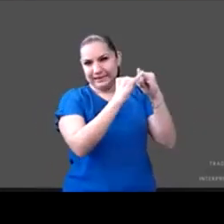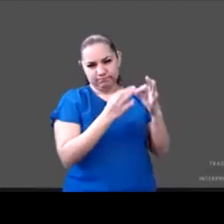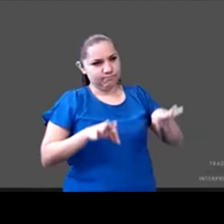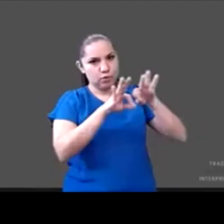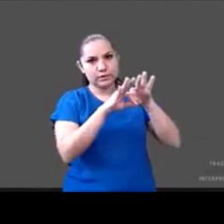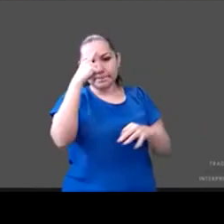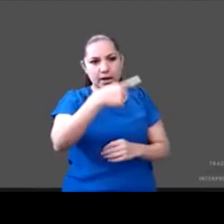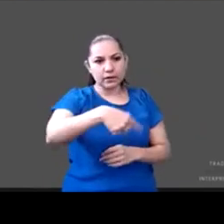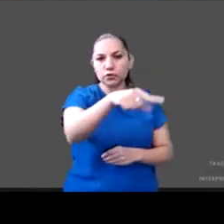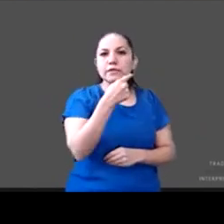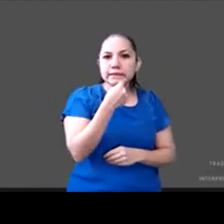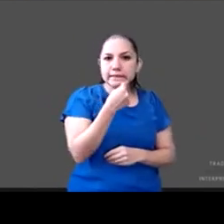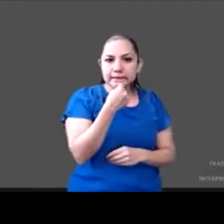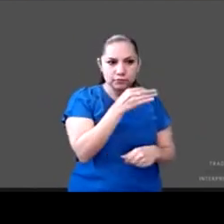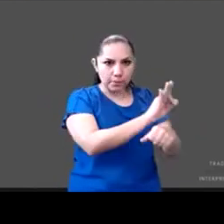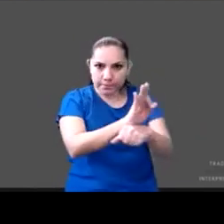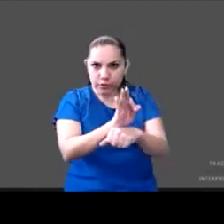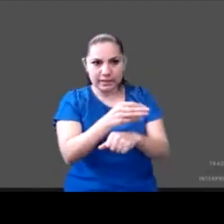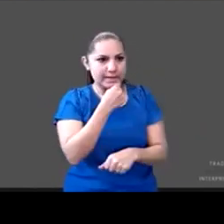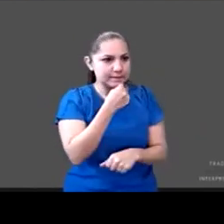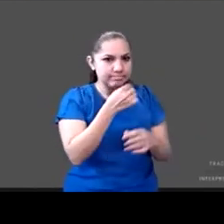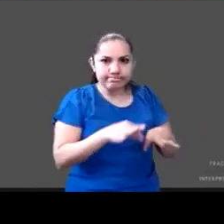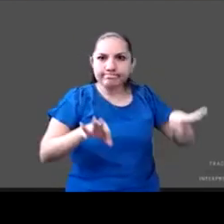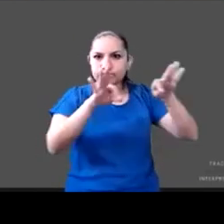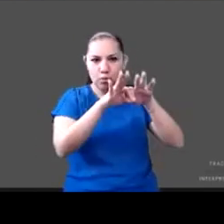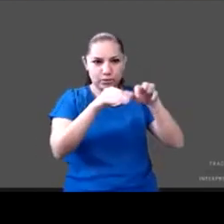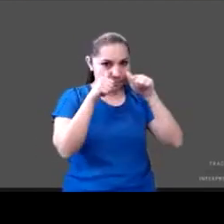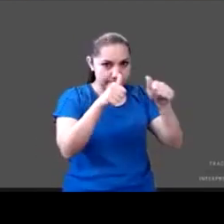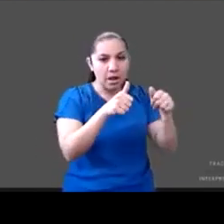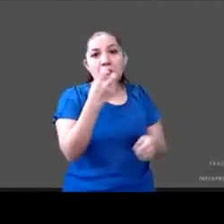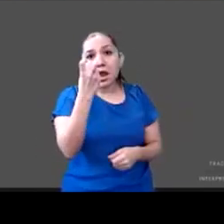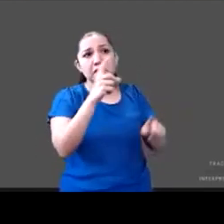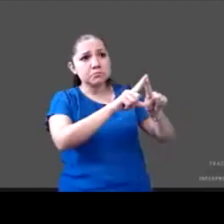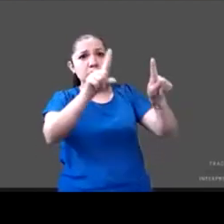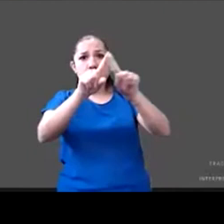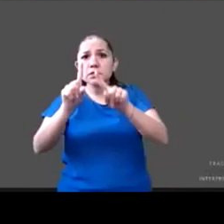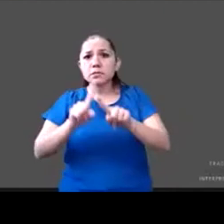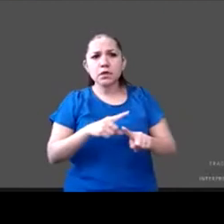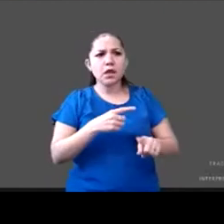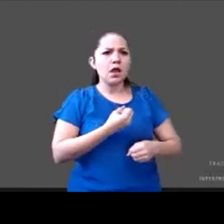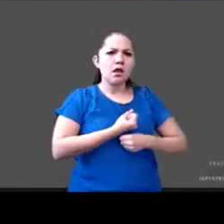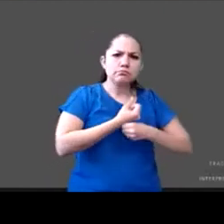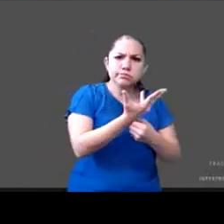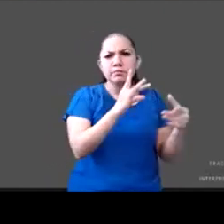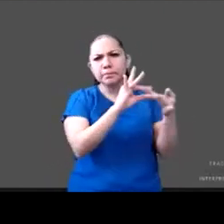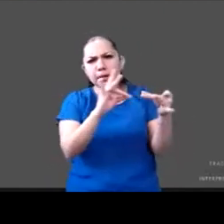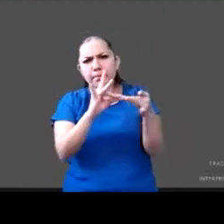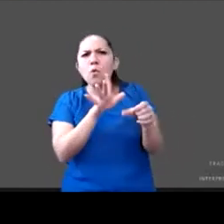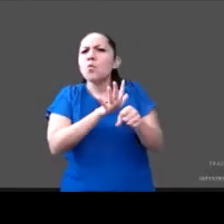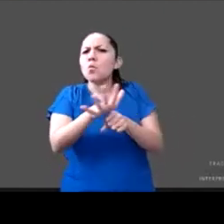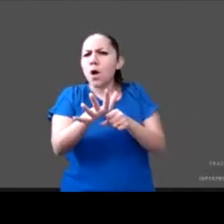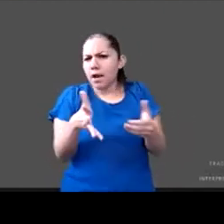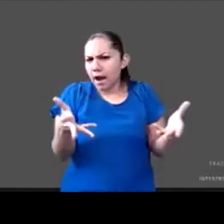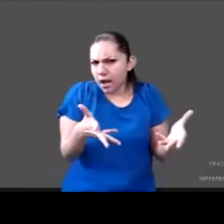también voces y algunas iniciativas que ya se están llevando a cabo importantes en este tema, pero a la vez también pues